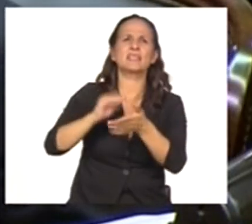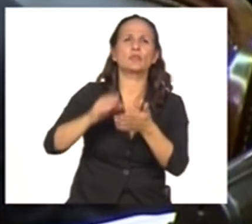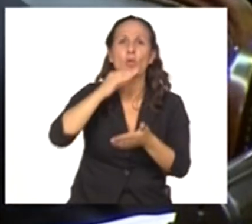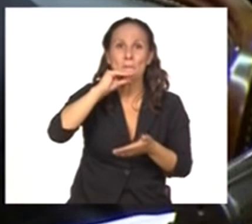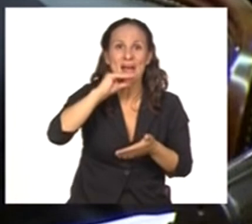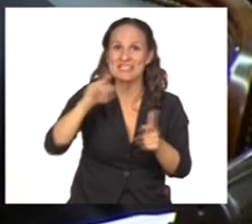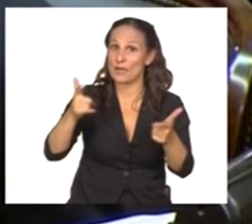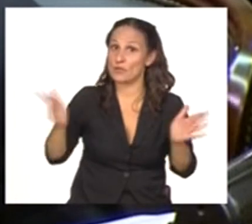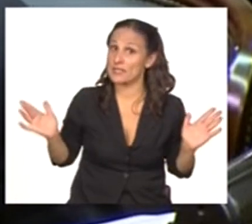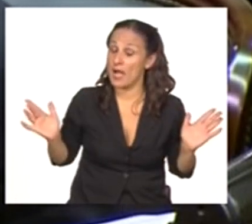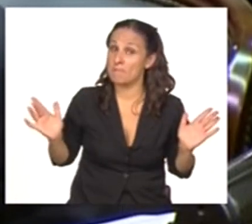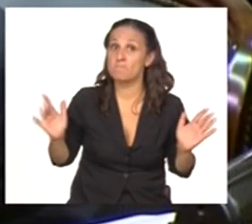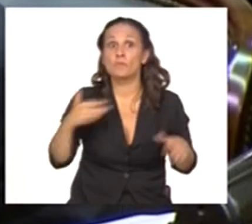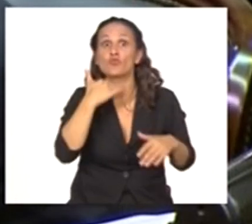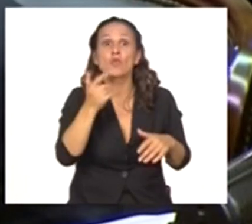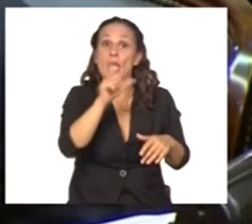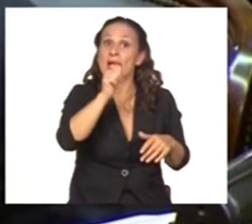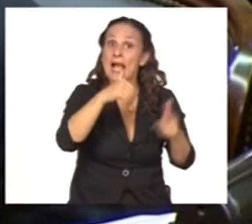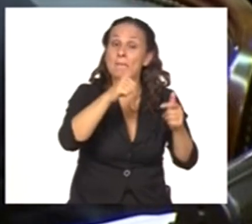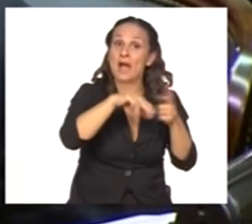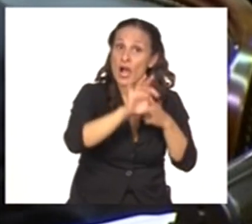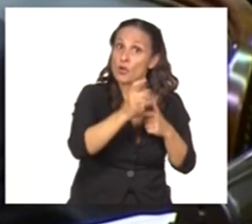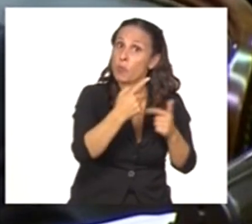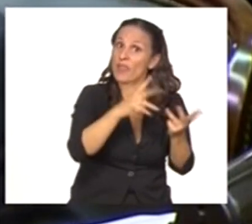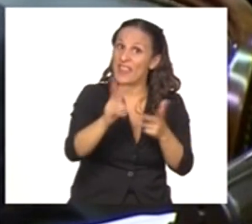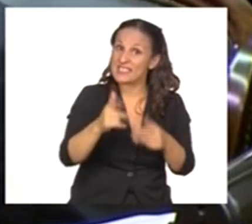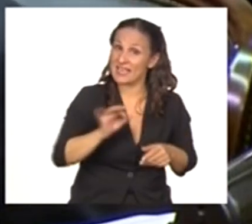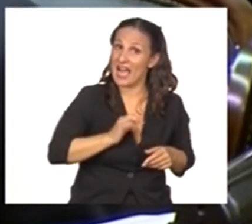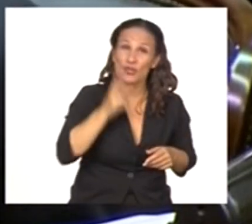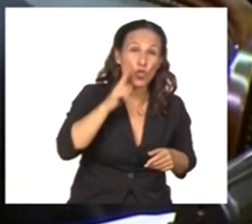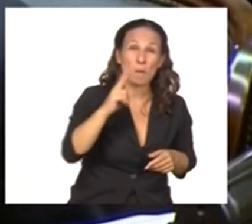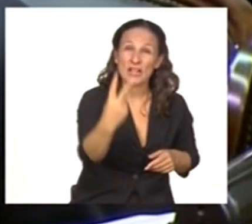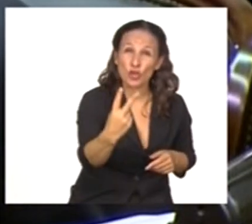porque capaz que Graciela Camaño puede hacer referencia al respecto. En el 2002,